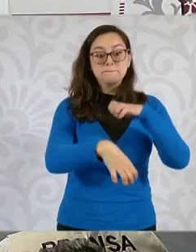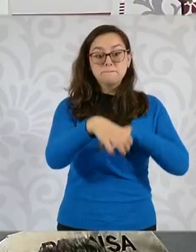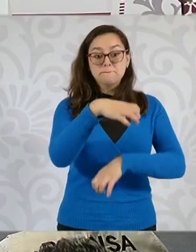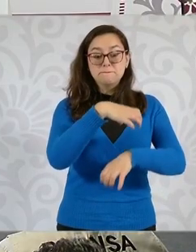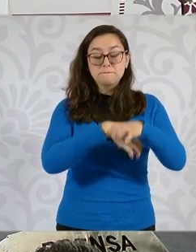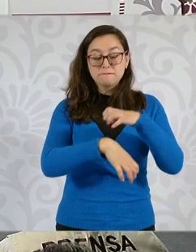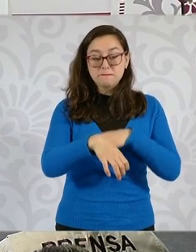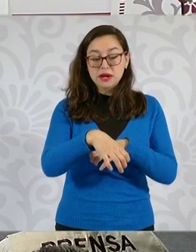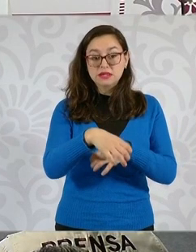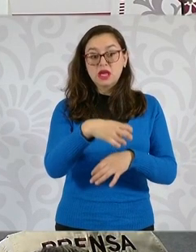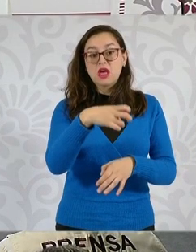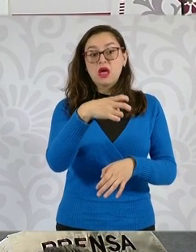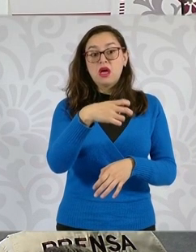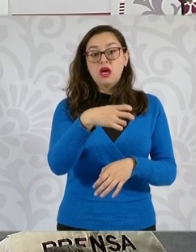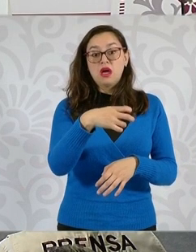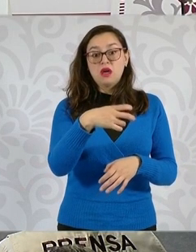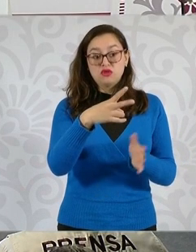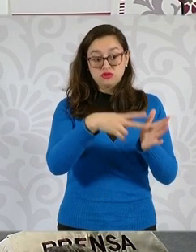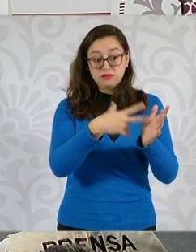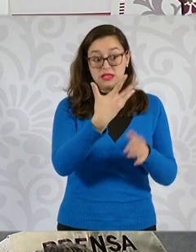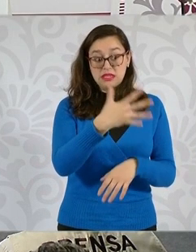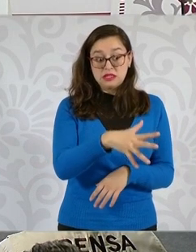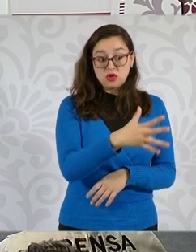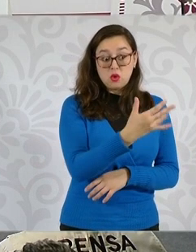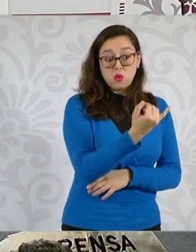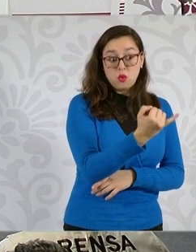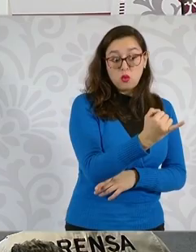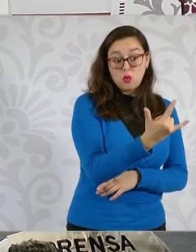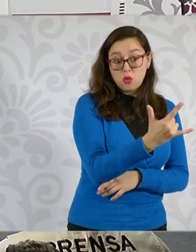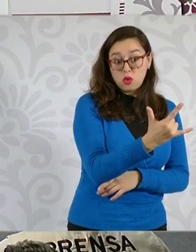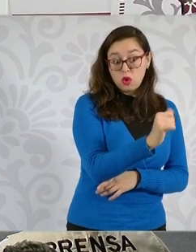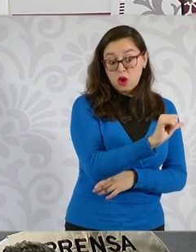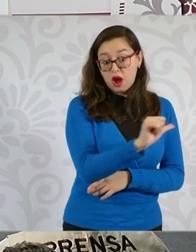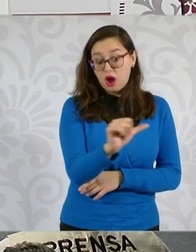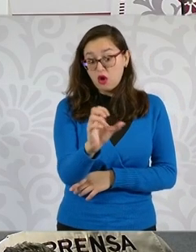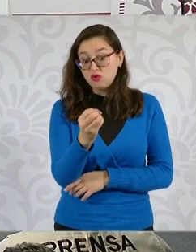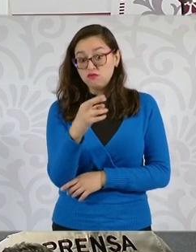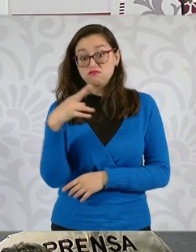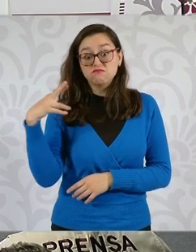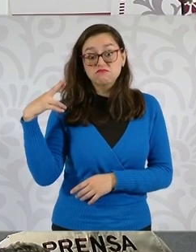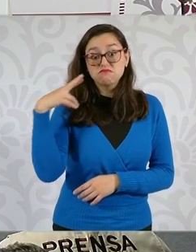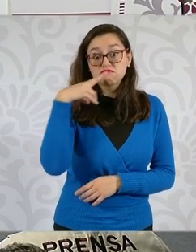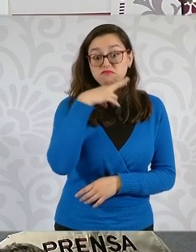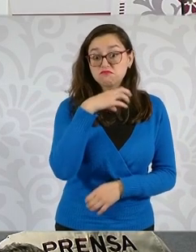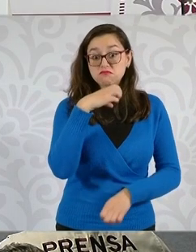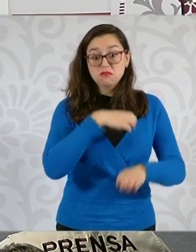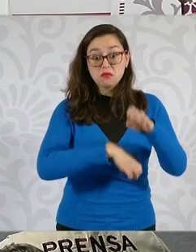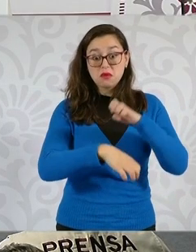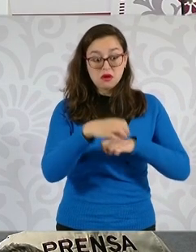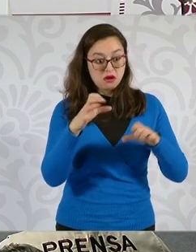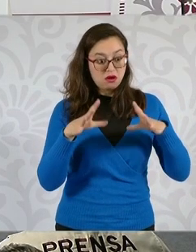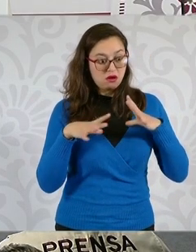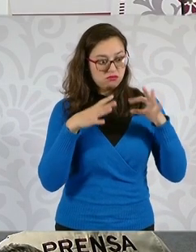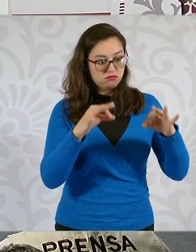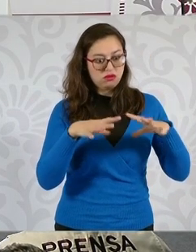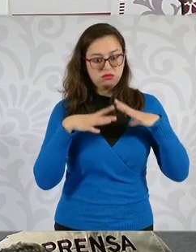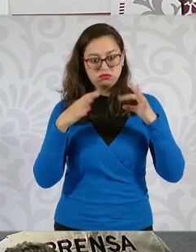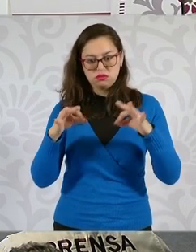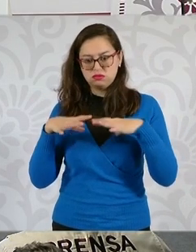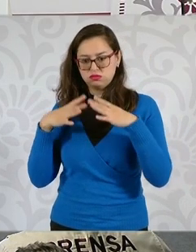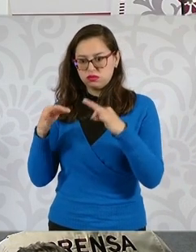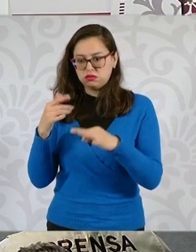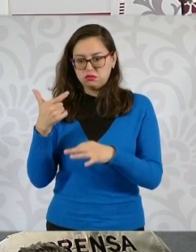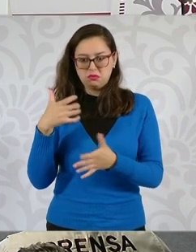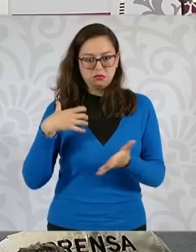octubre de este año 2010, exprofeso para este fin. Y se hizo